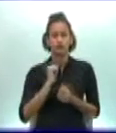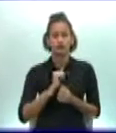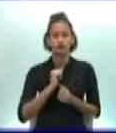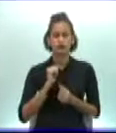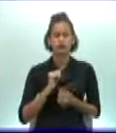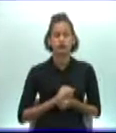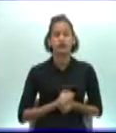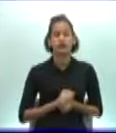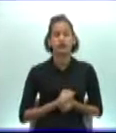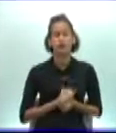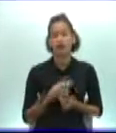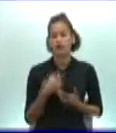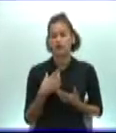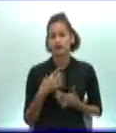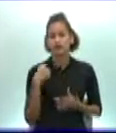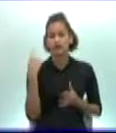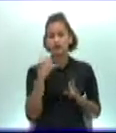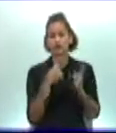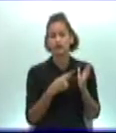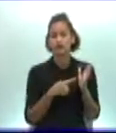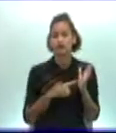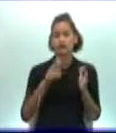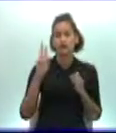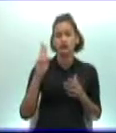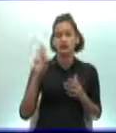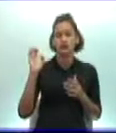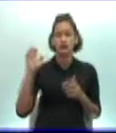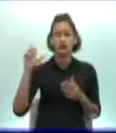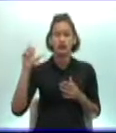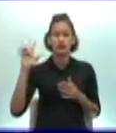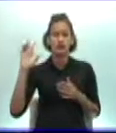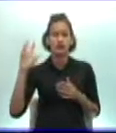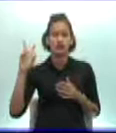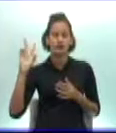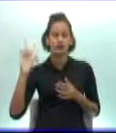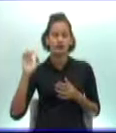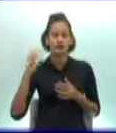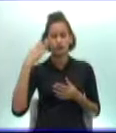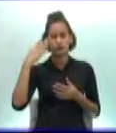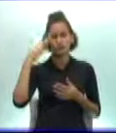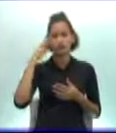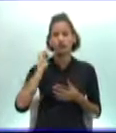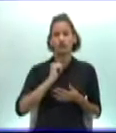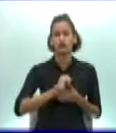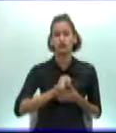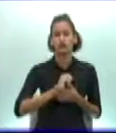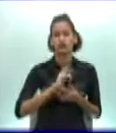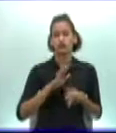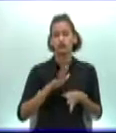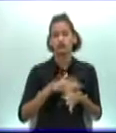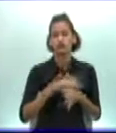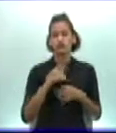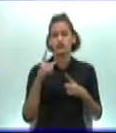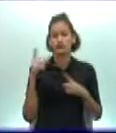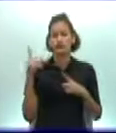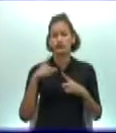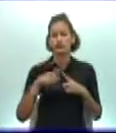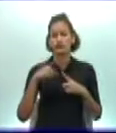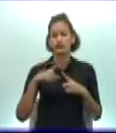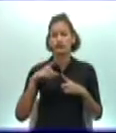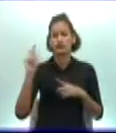así como las características del relieve cubano y los diferentes tipos de relieve que se